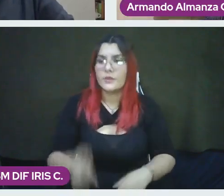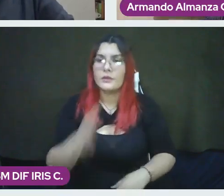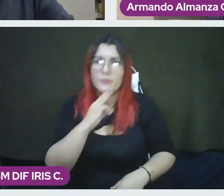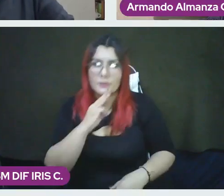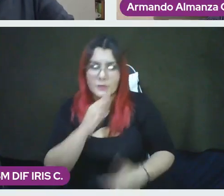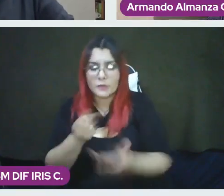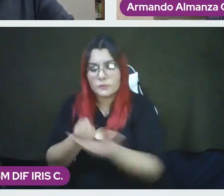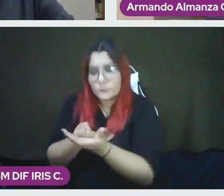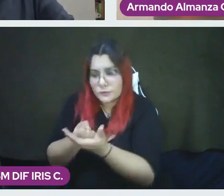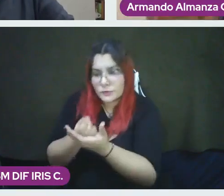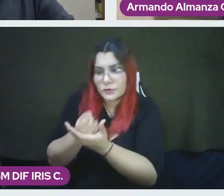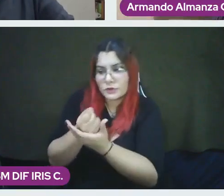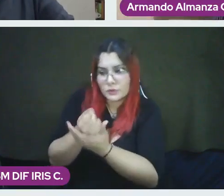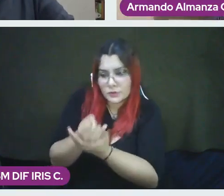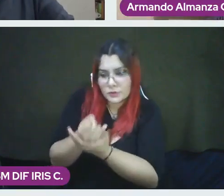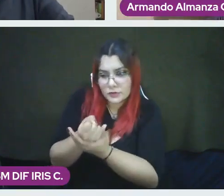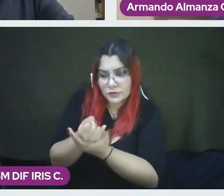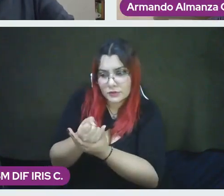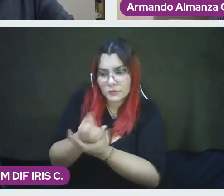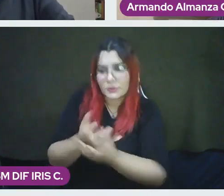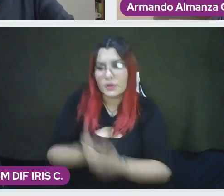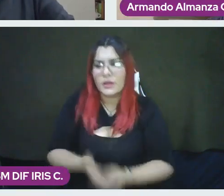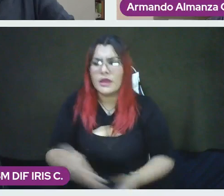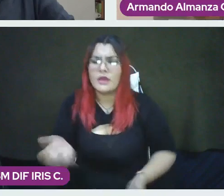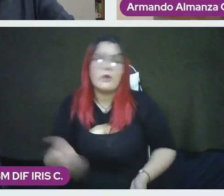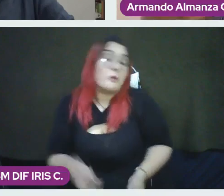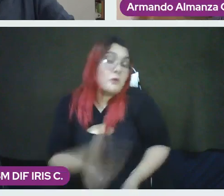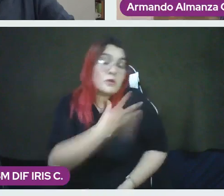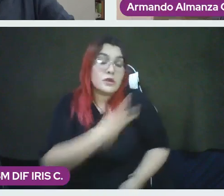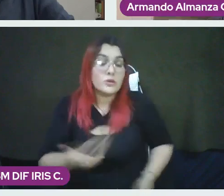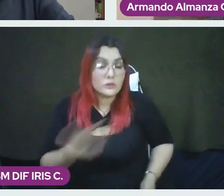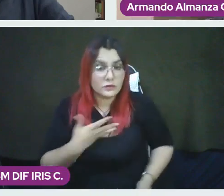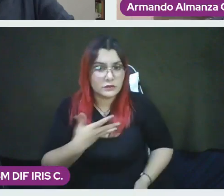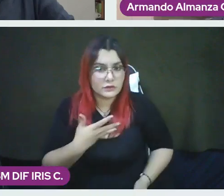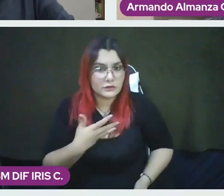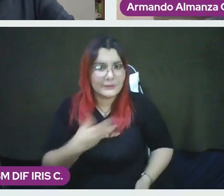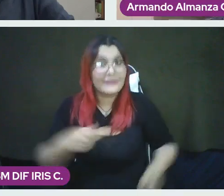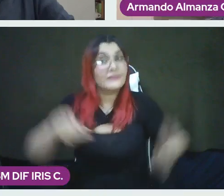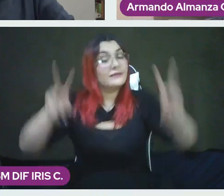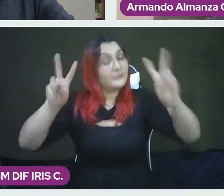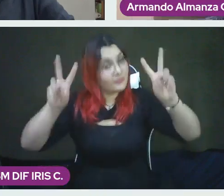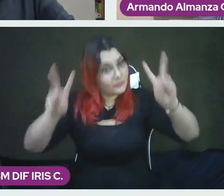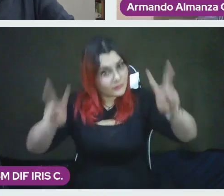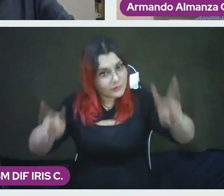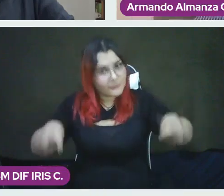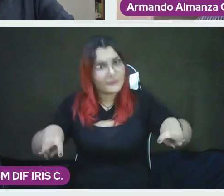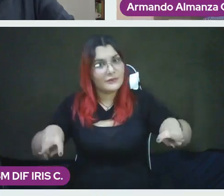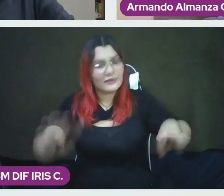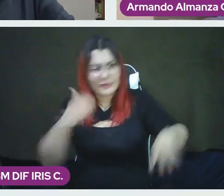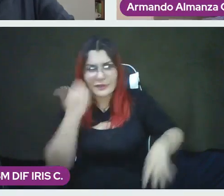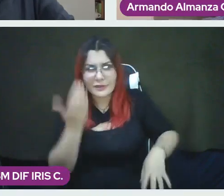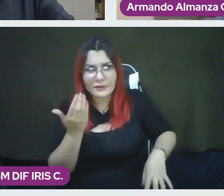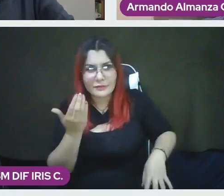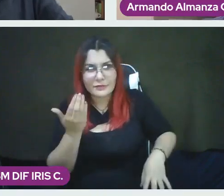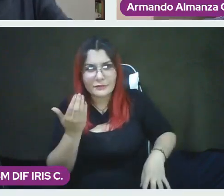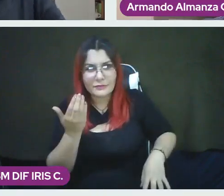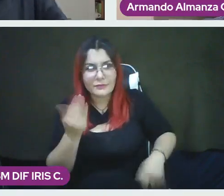amor, esa paciencia para cuidar a su hijo? Y si no, ¿cómo le va a